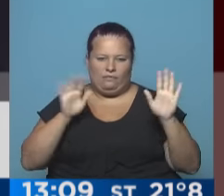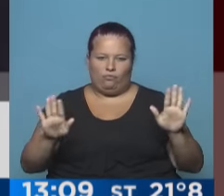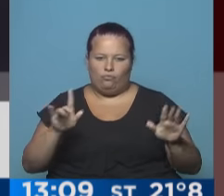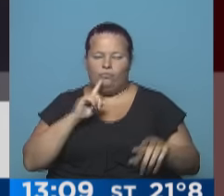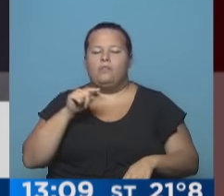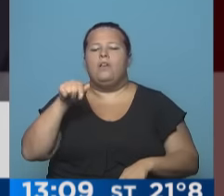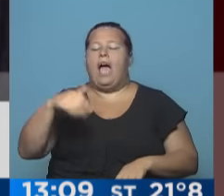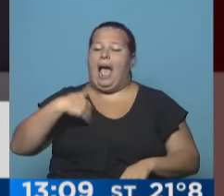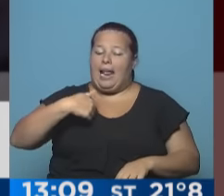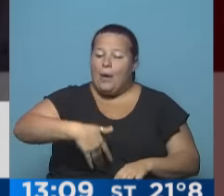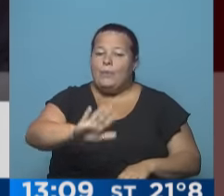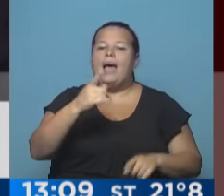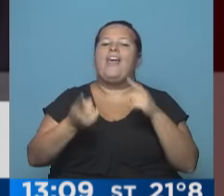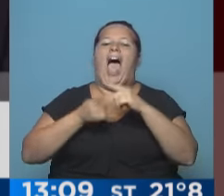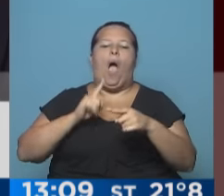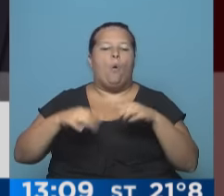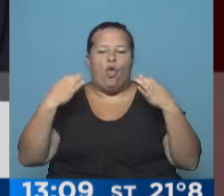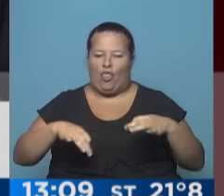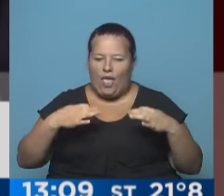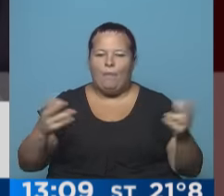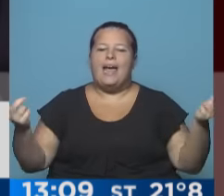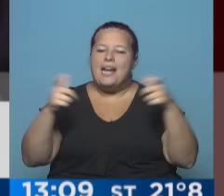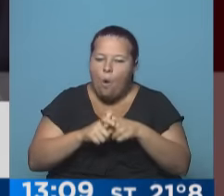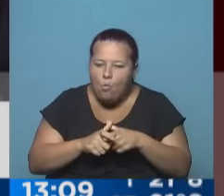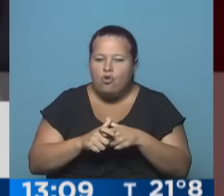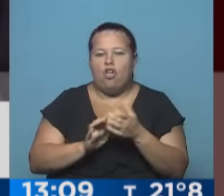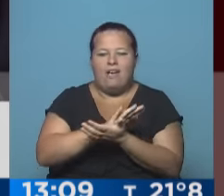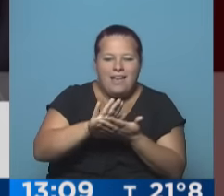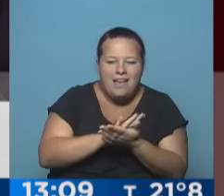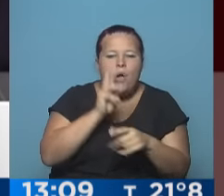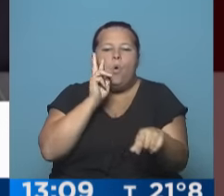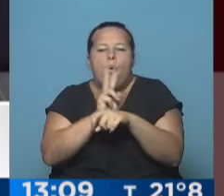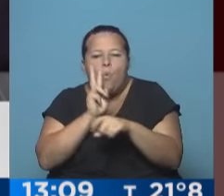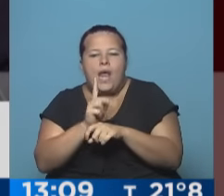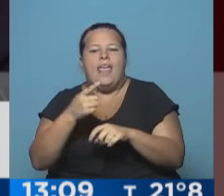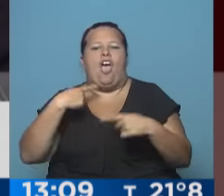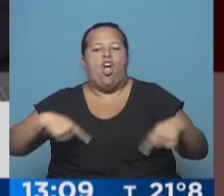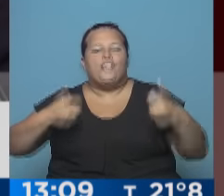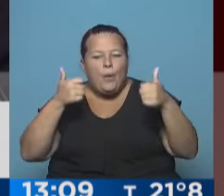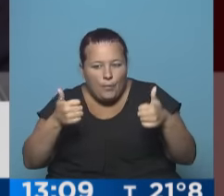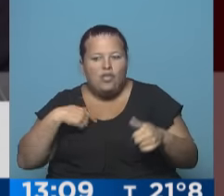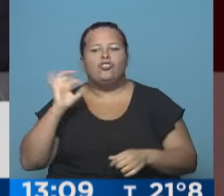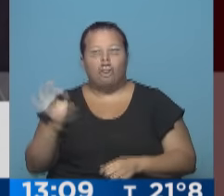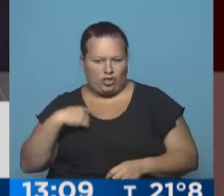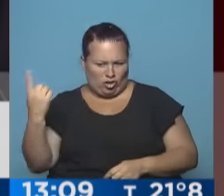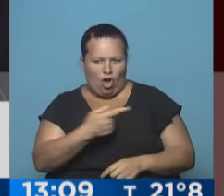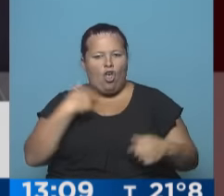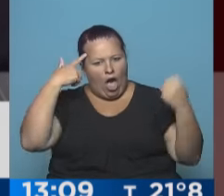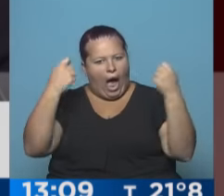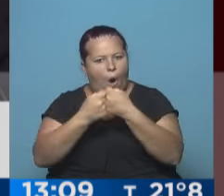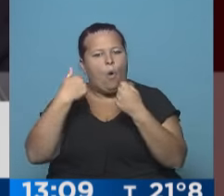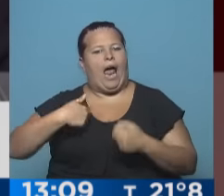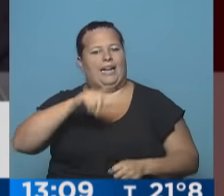La Argentina que viene es el país del acuerdo, del encuentro, del cuidado y las buenas intenciones que sé que compartimos con todos